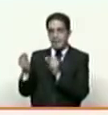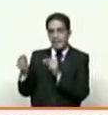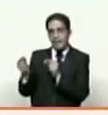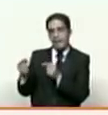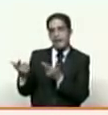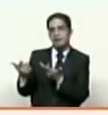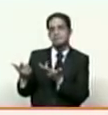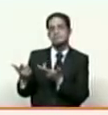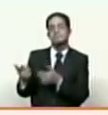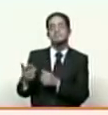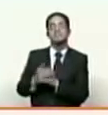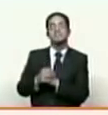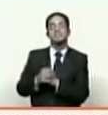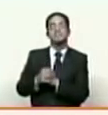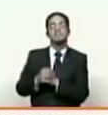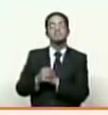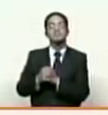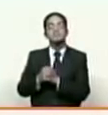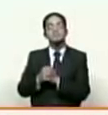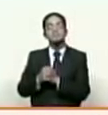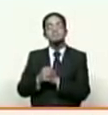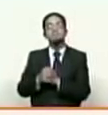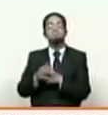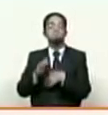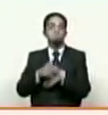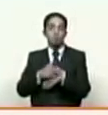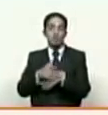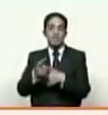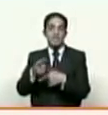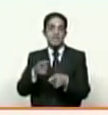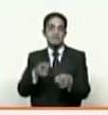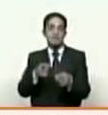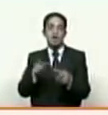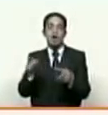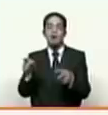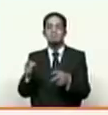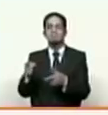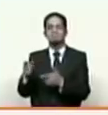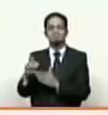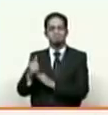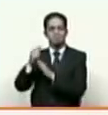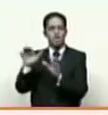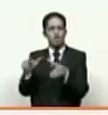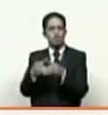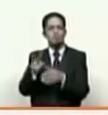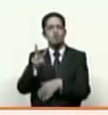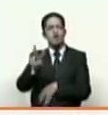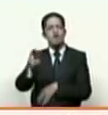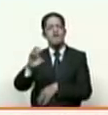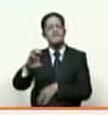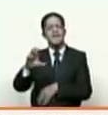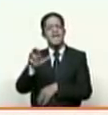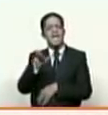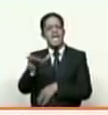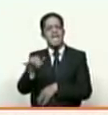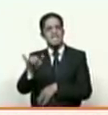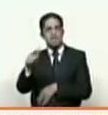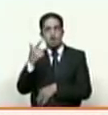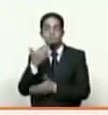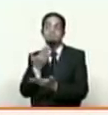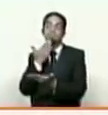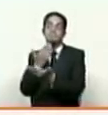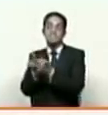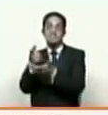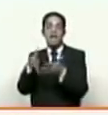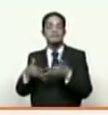político en Venezuela. Esto ante una solicitud oficial que ha hecho Carlos Becchio al jefe del Comando Sur de Estados Unidos.